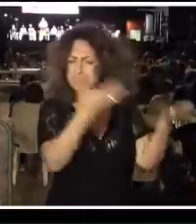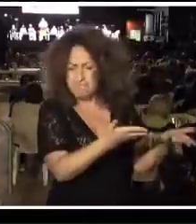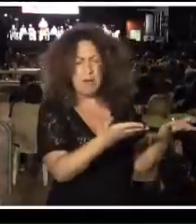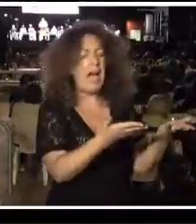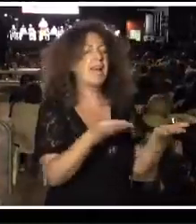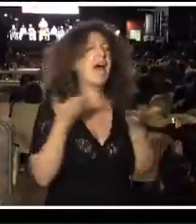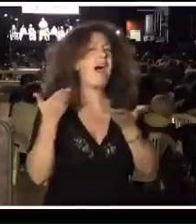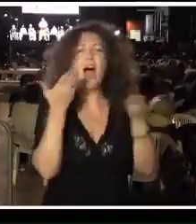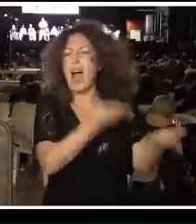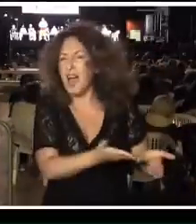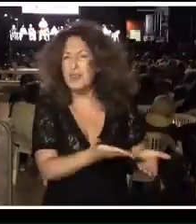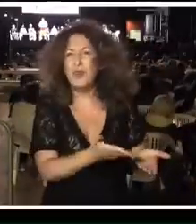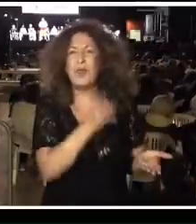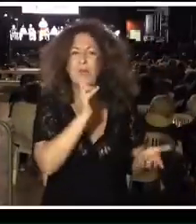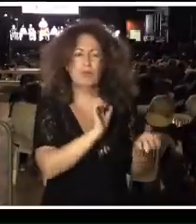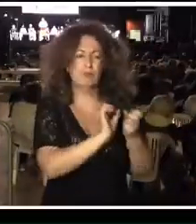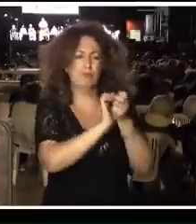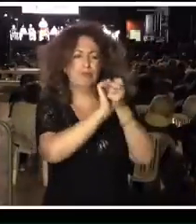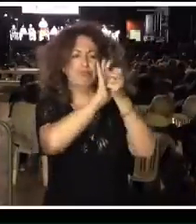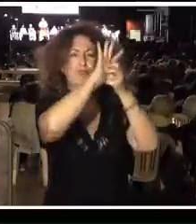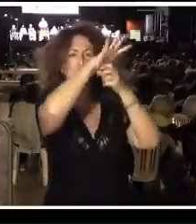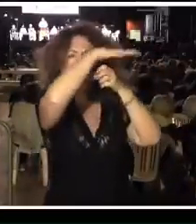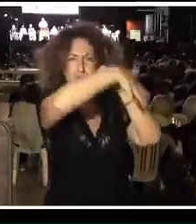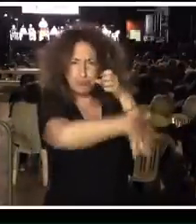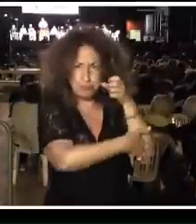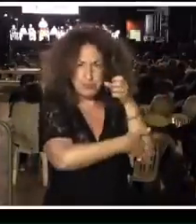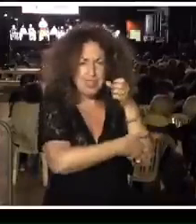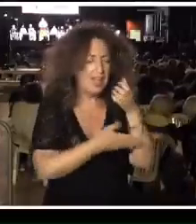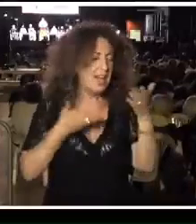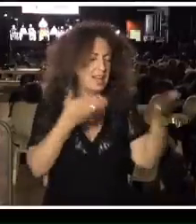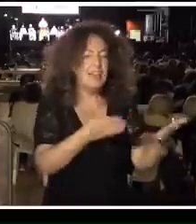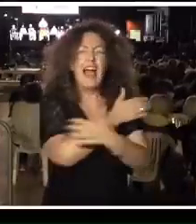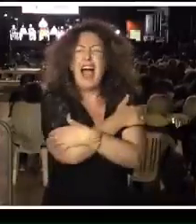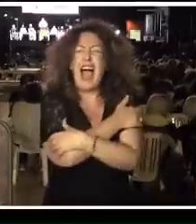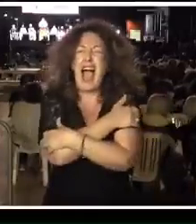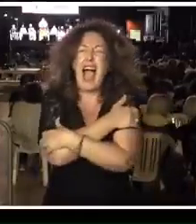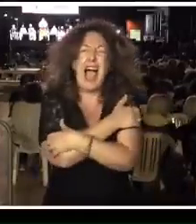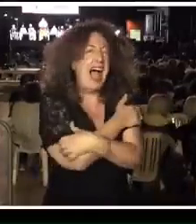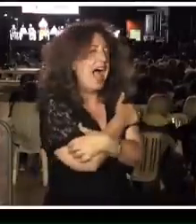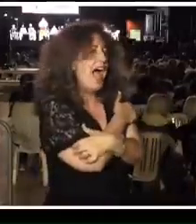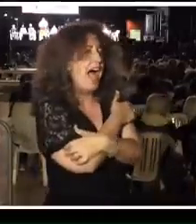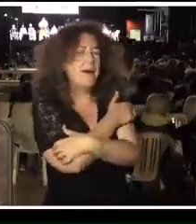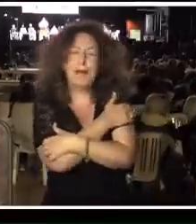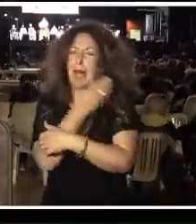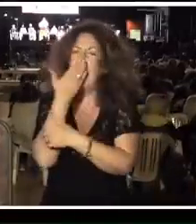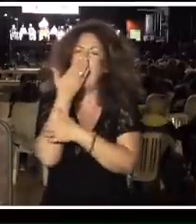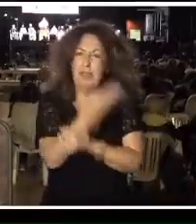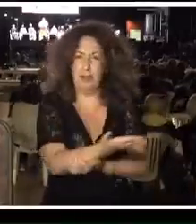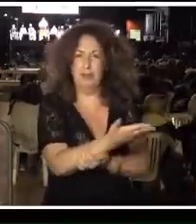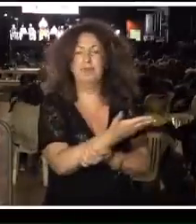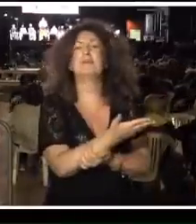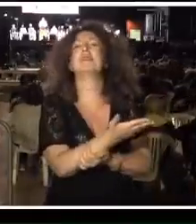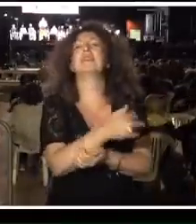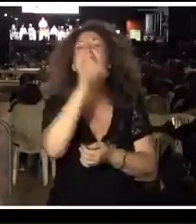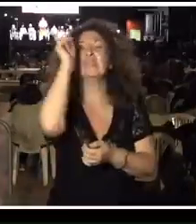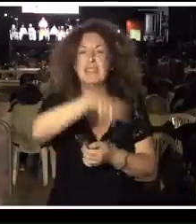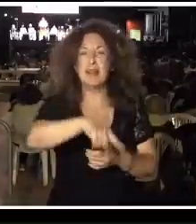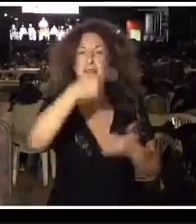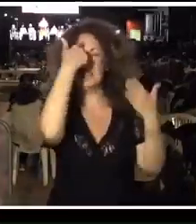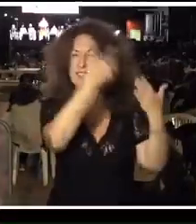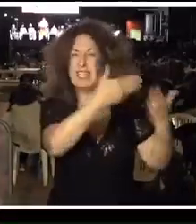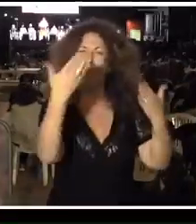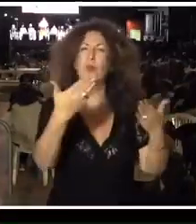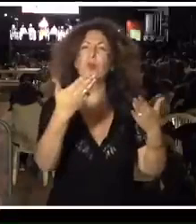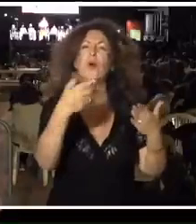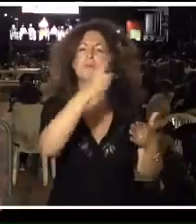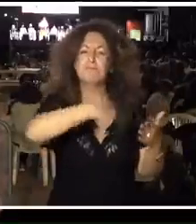los efectos de la erupción volcánica. Un gran abrazo de corazón y un saludo a nuestra militancia